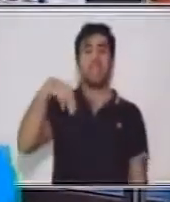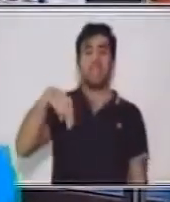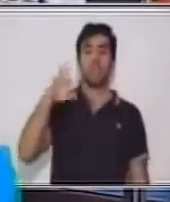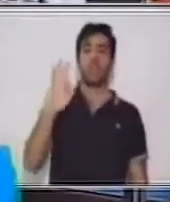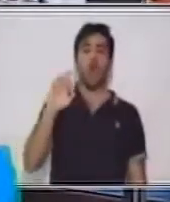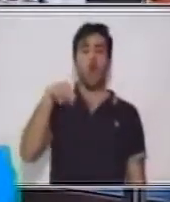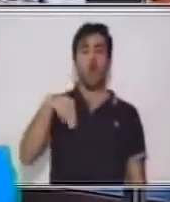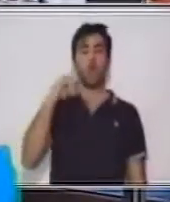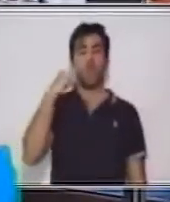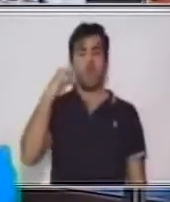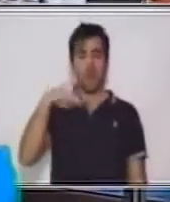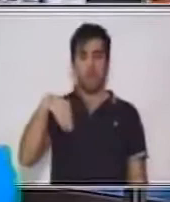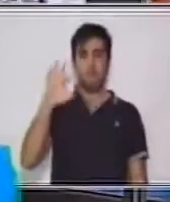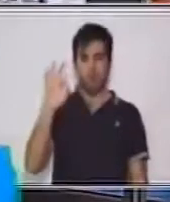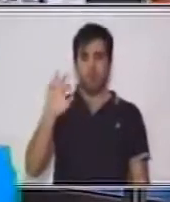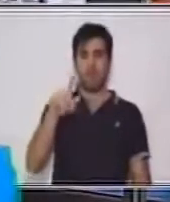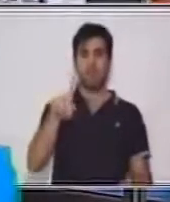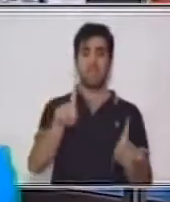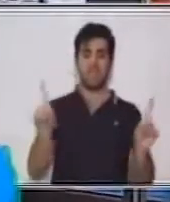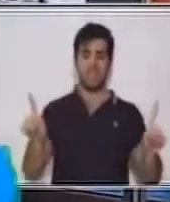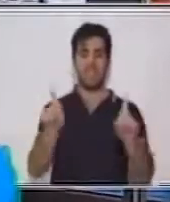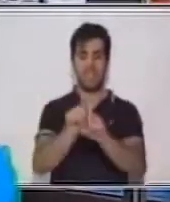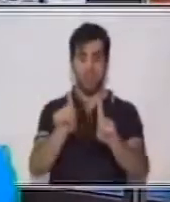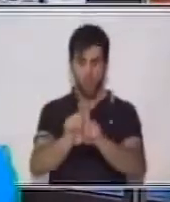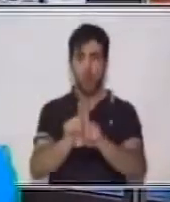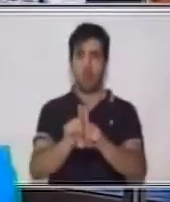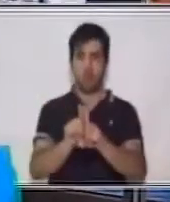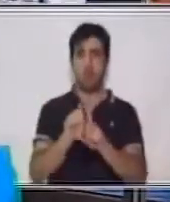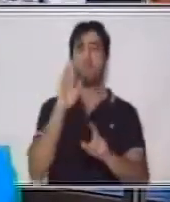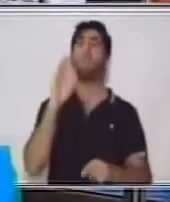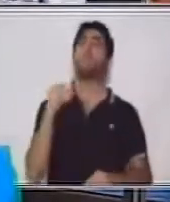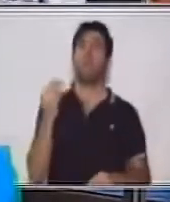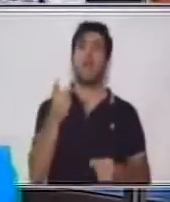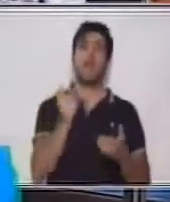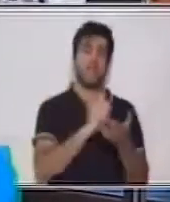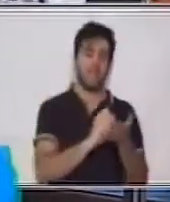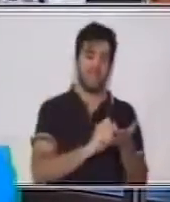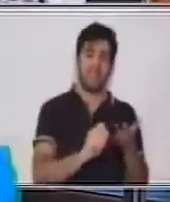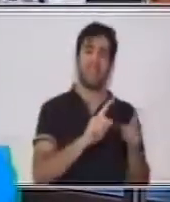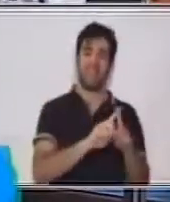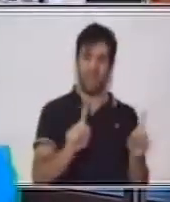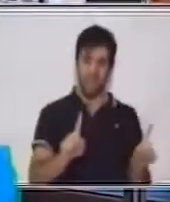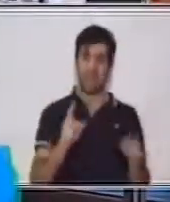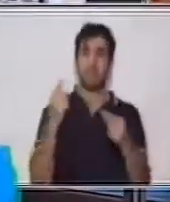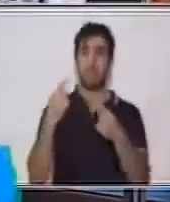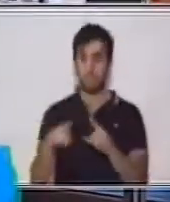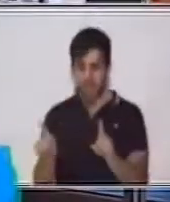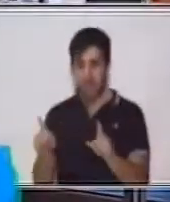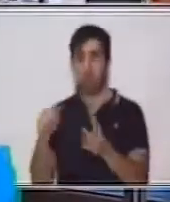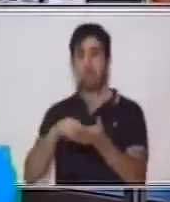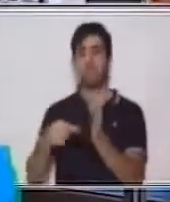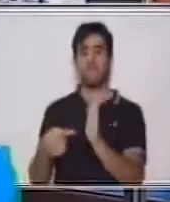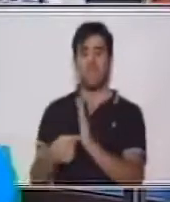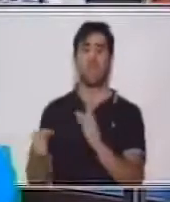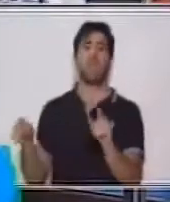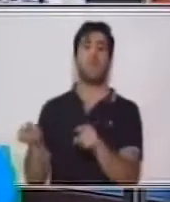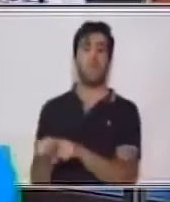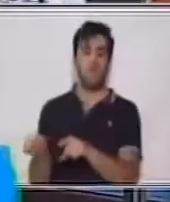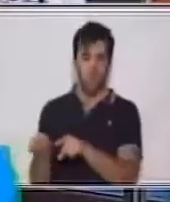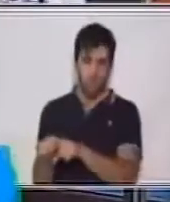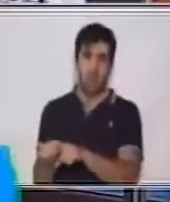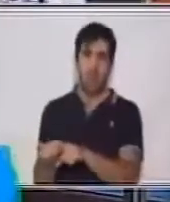son palabras que se escriben diferente, pero que significan lo mismo. Teníamos acá brincar, saltar,